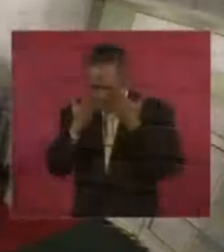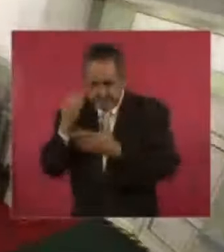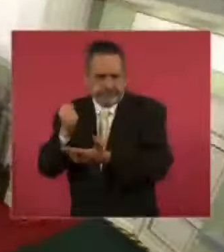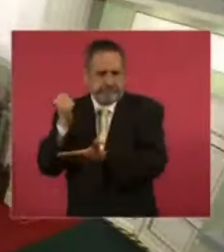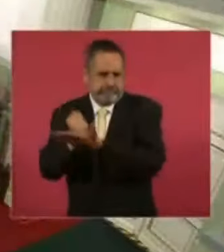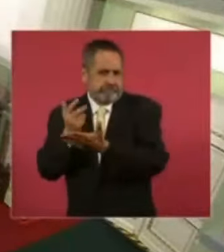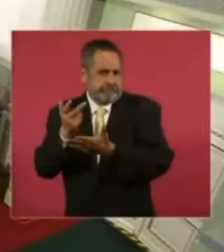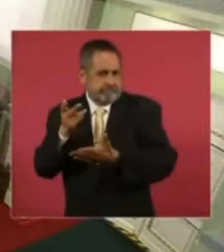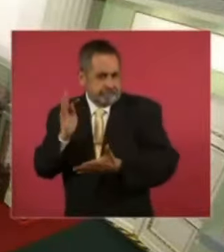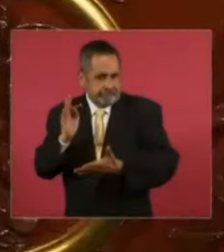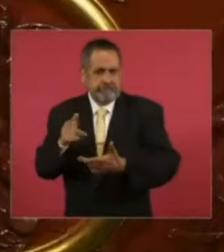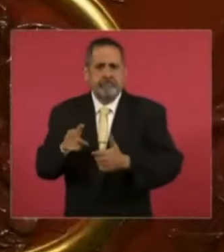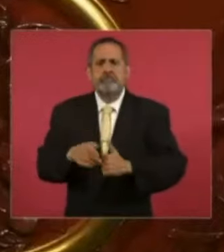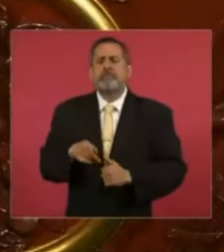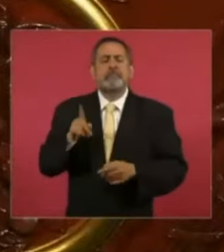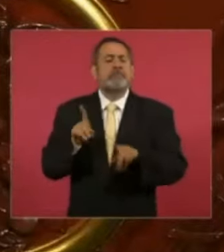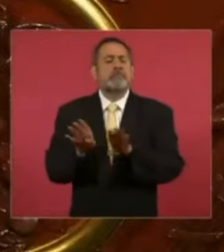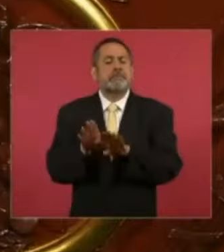extraordinaria.